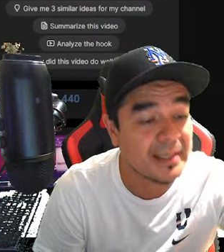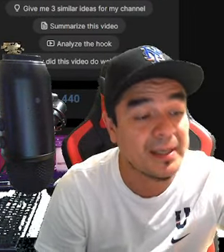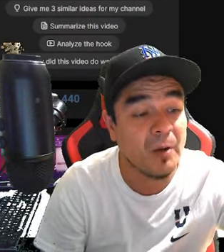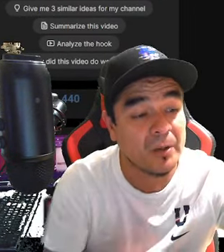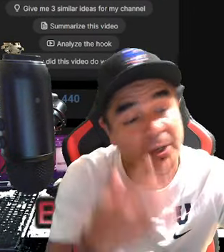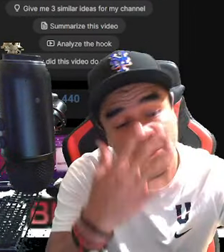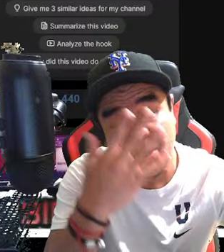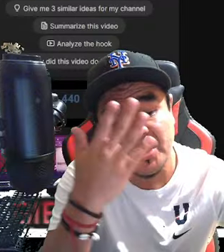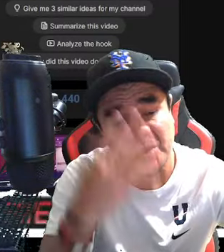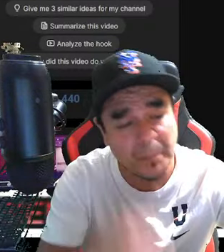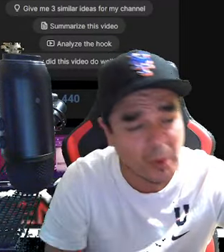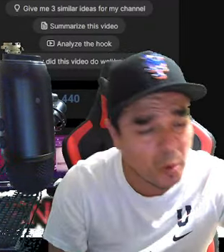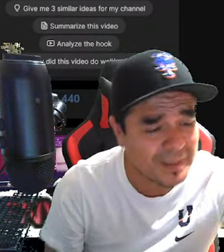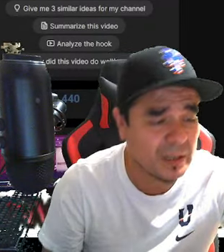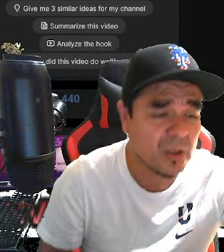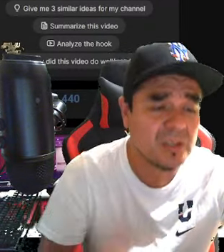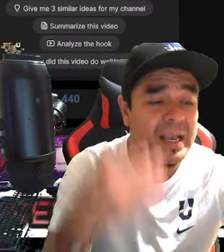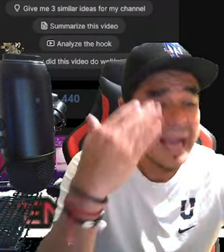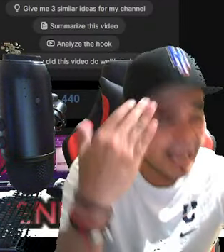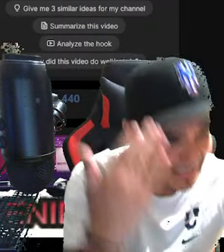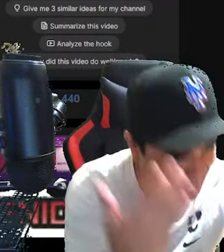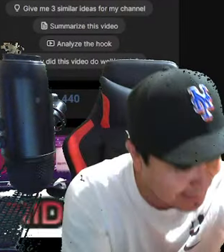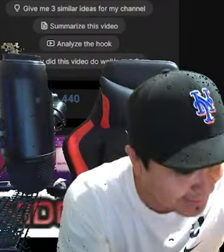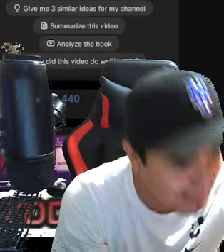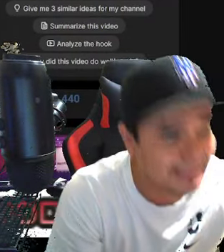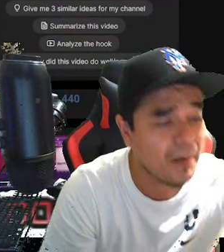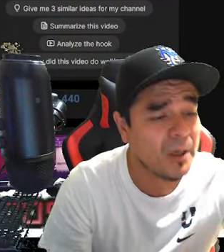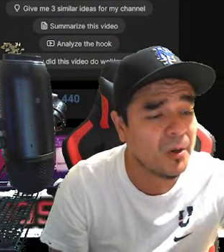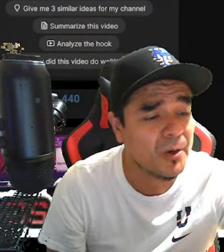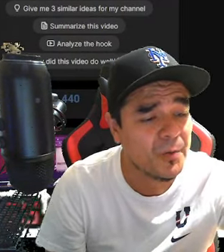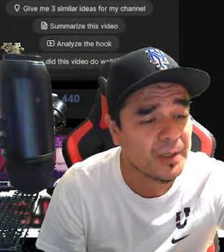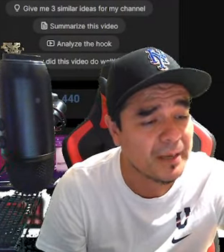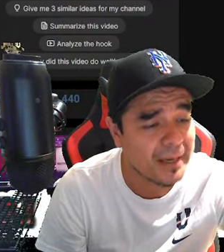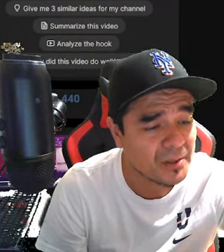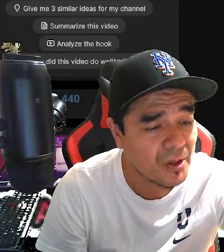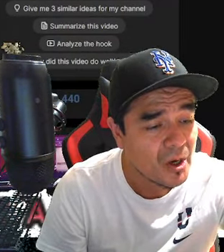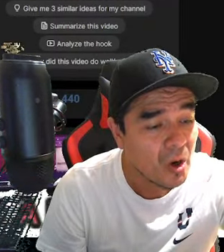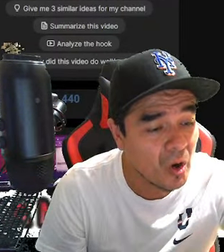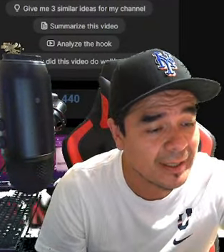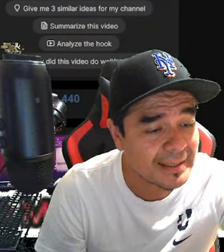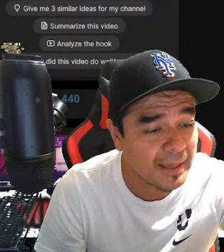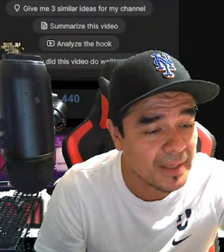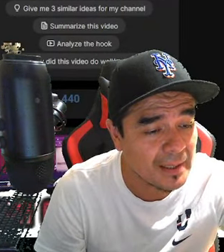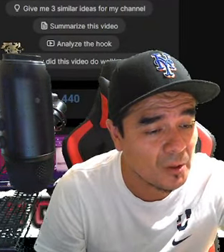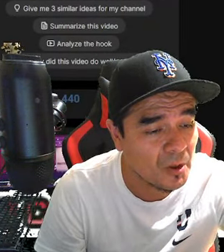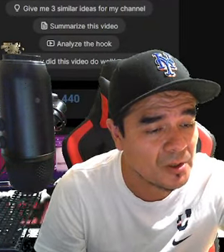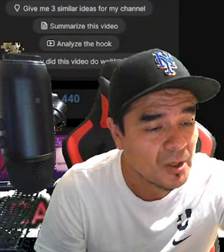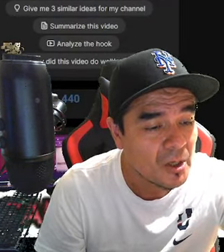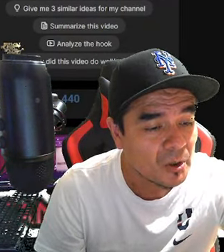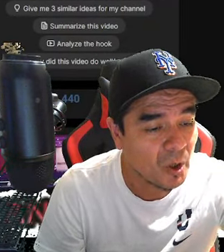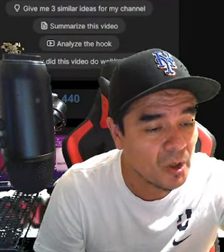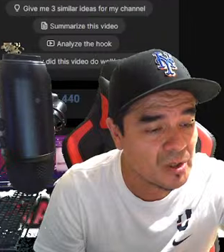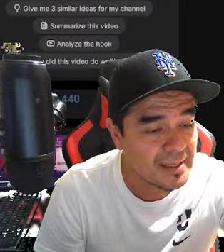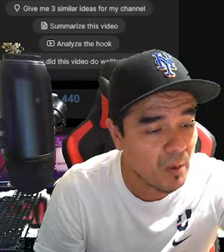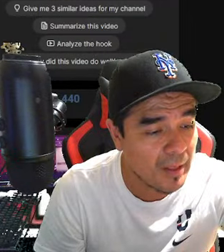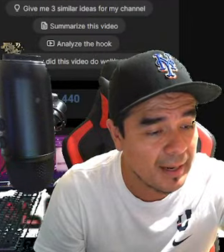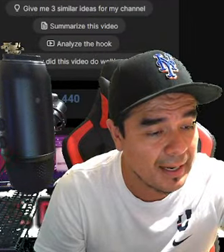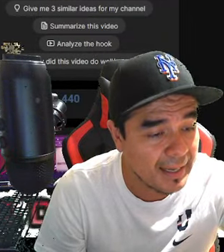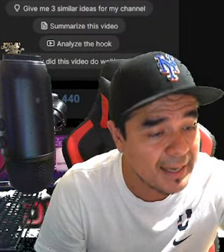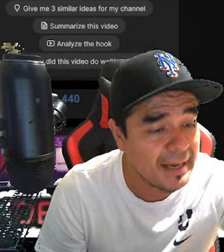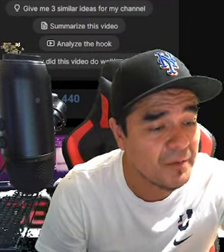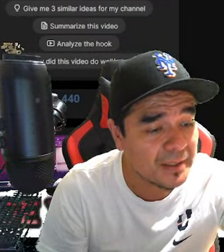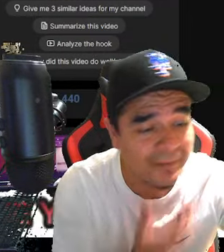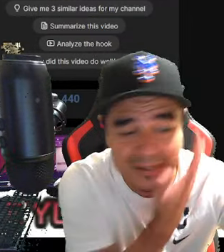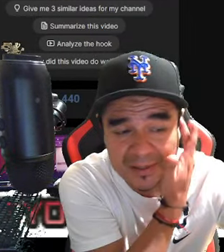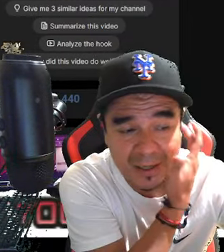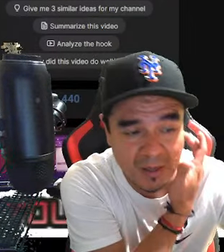desde Nezahualcóyotl. No se preocupe, saludos hasta Nezahualcóyotl, un fuerte abrazo. Jorge Escamilla, saludos todos desde